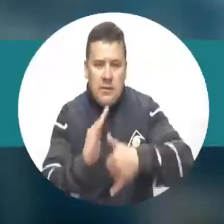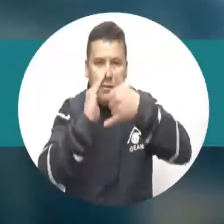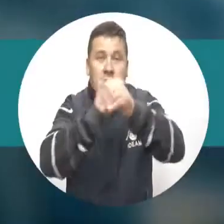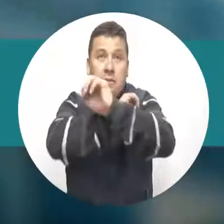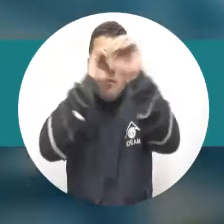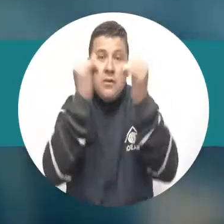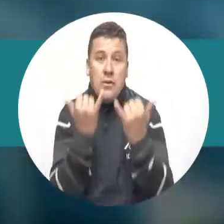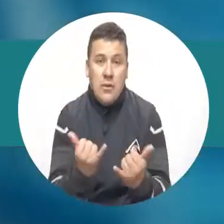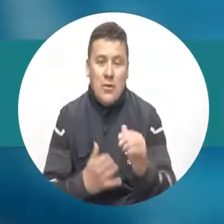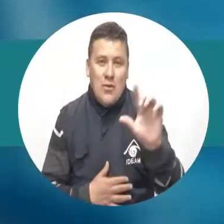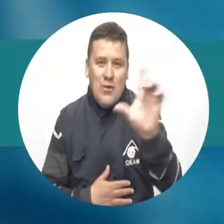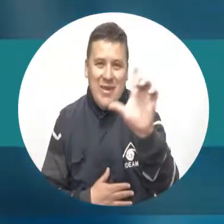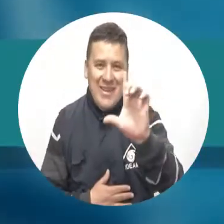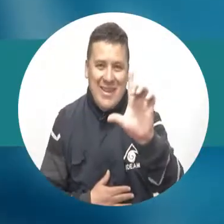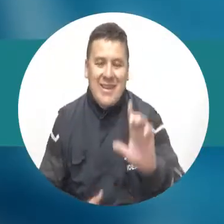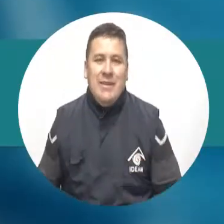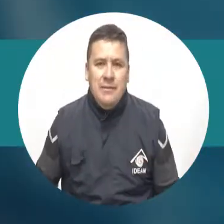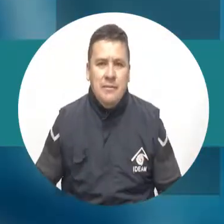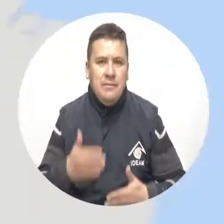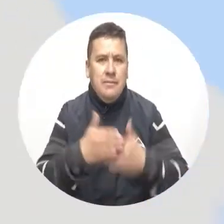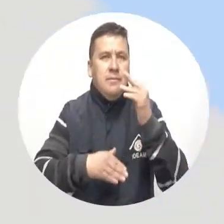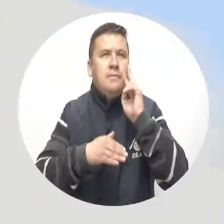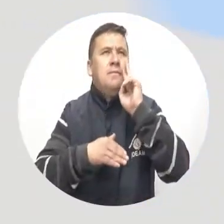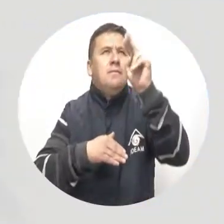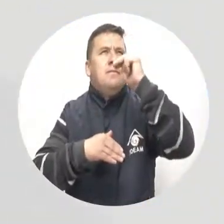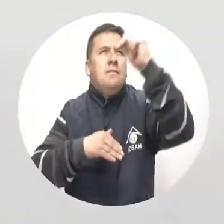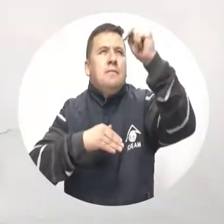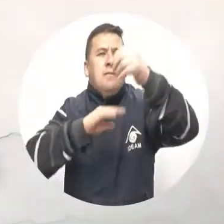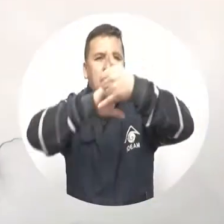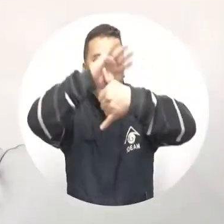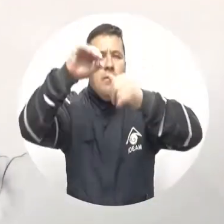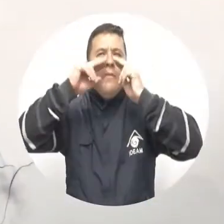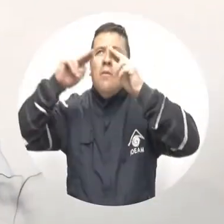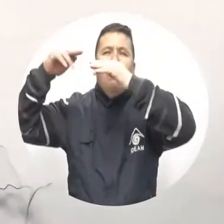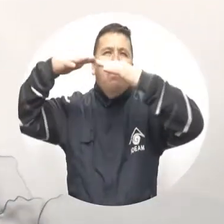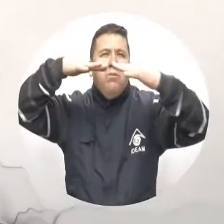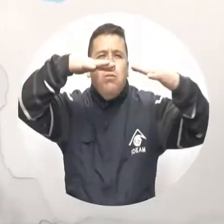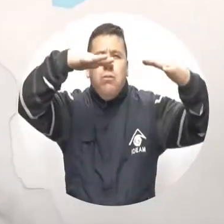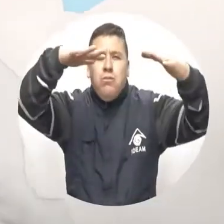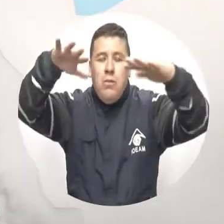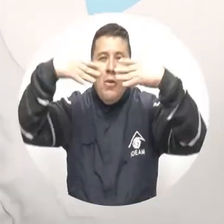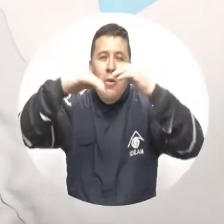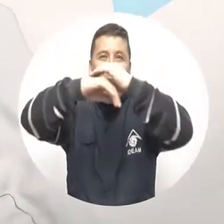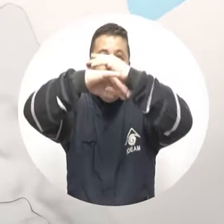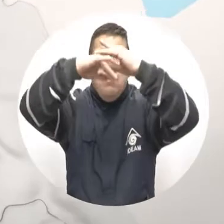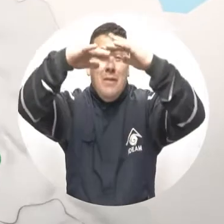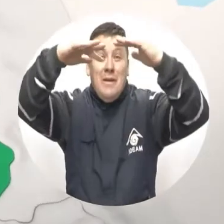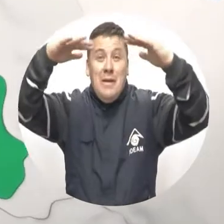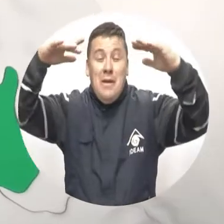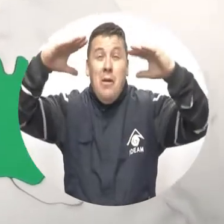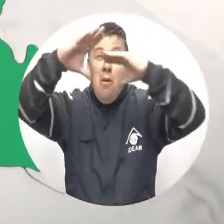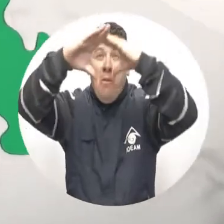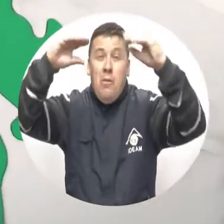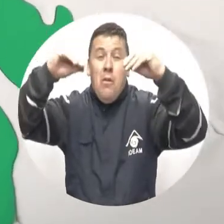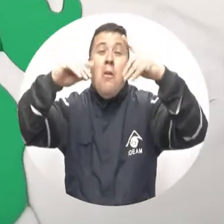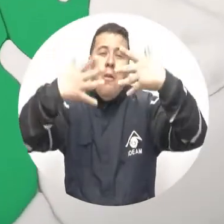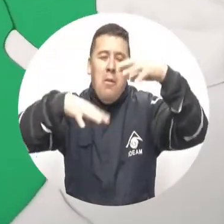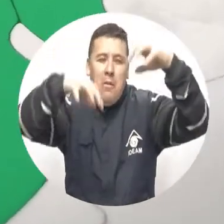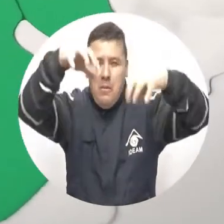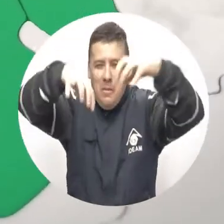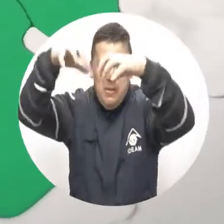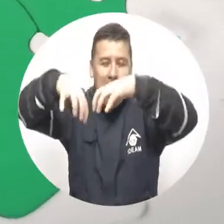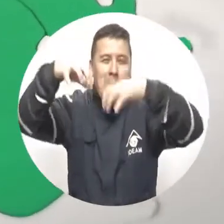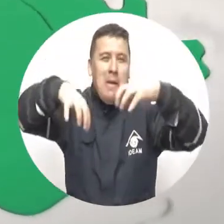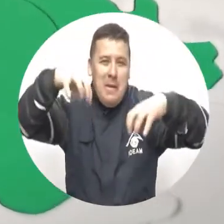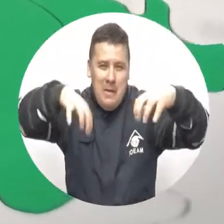Pronóstico para la mañana del lunes. Empecemos al norte, en la región Caribe, que amanece con un cielo parcialmente nublado y donde persistirán